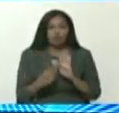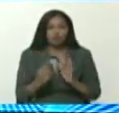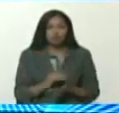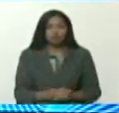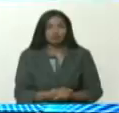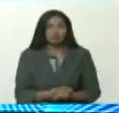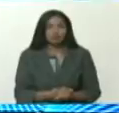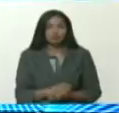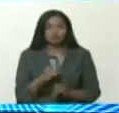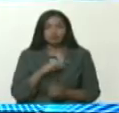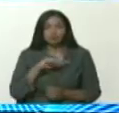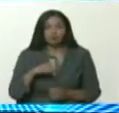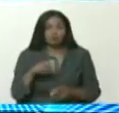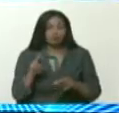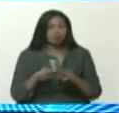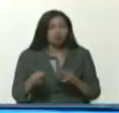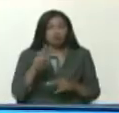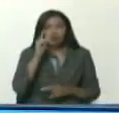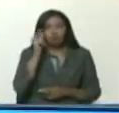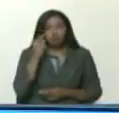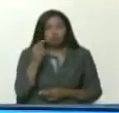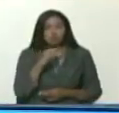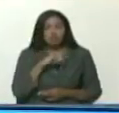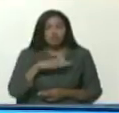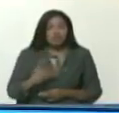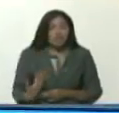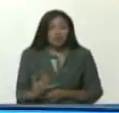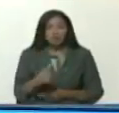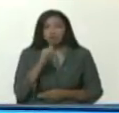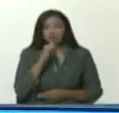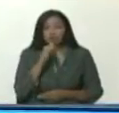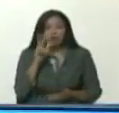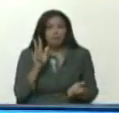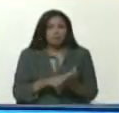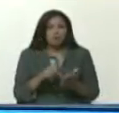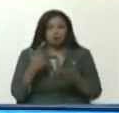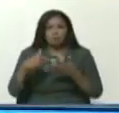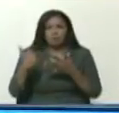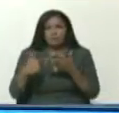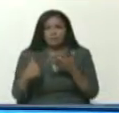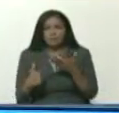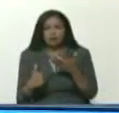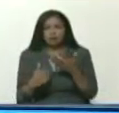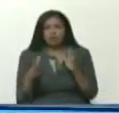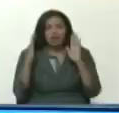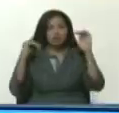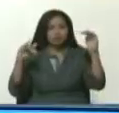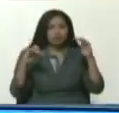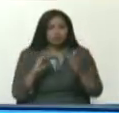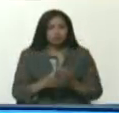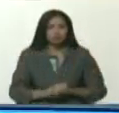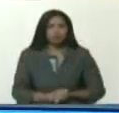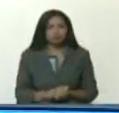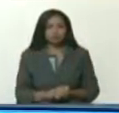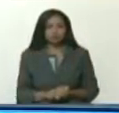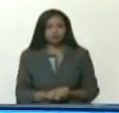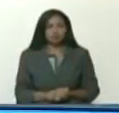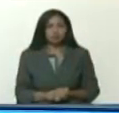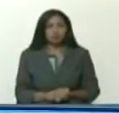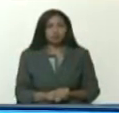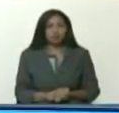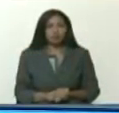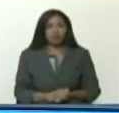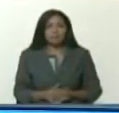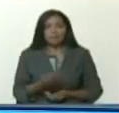para nuestros niños y niñas. Yo quiero anunciar, bueno, aquí estoy aprobando un conjunto de recursos, atención, me solicitó